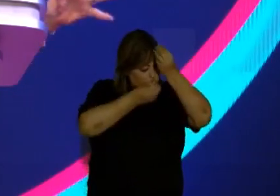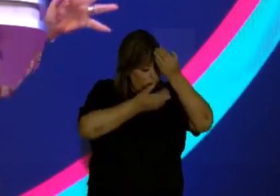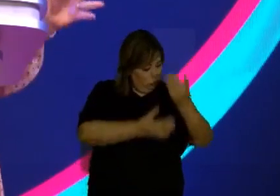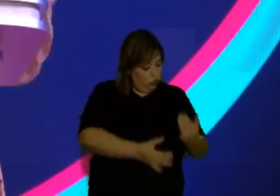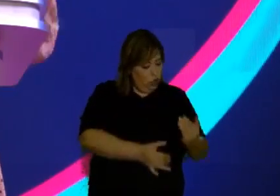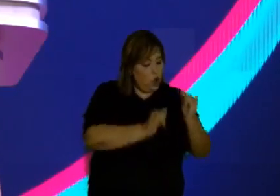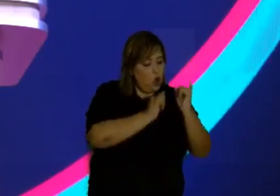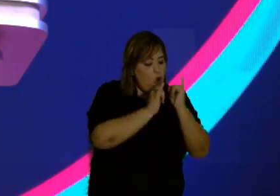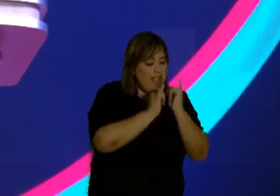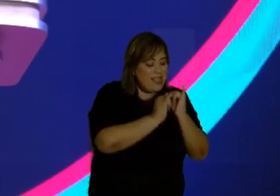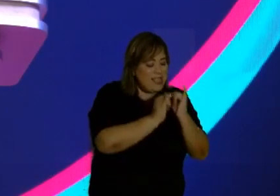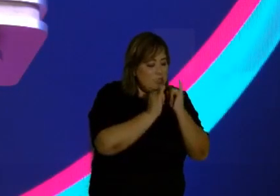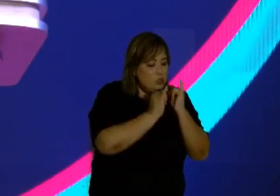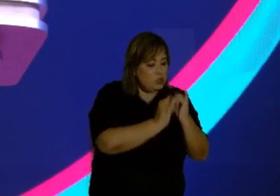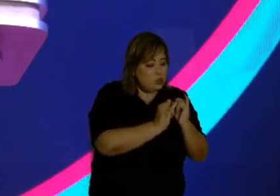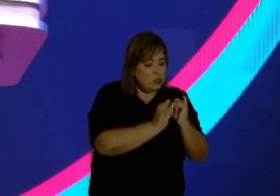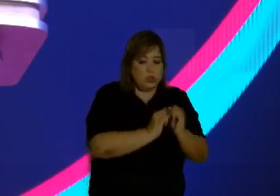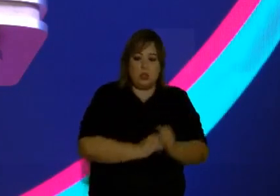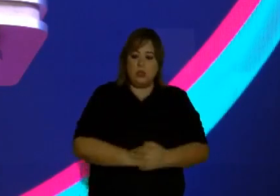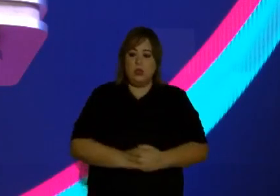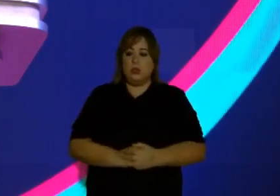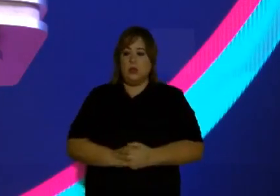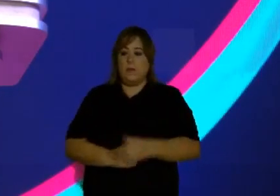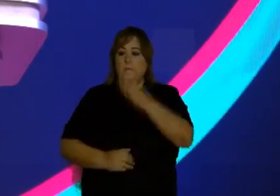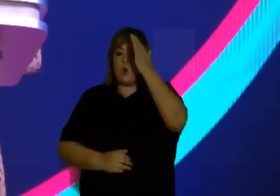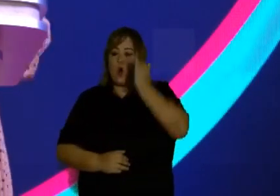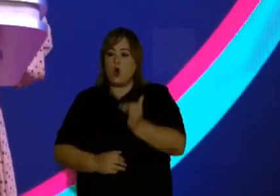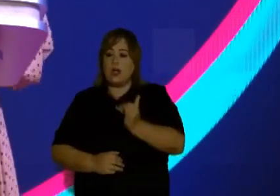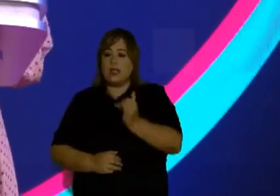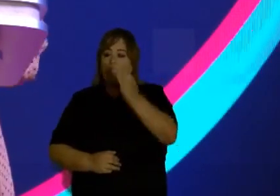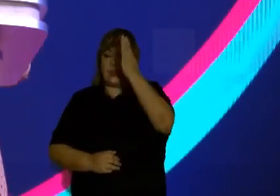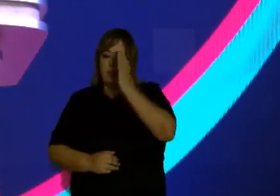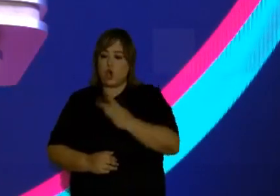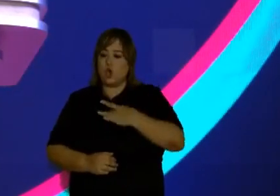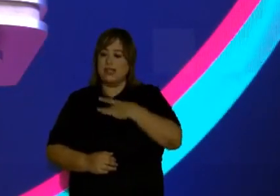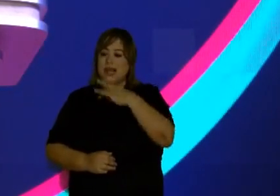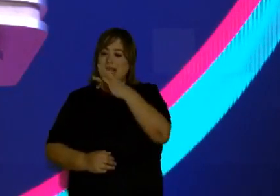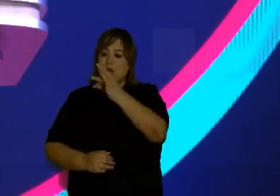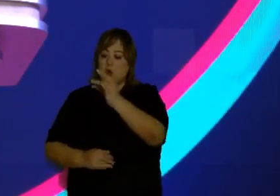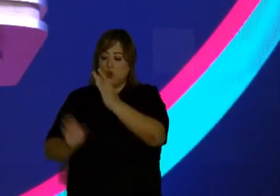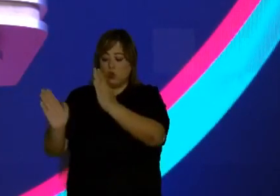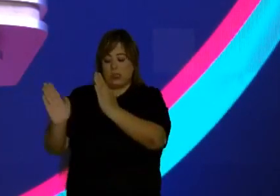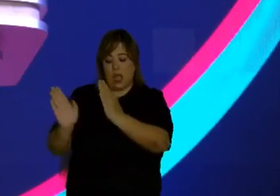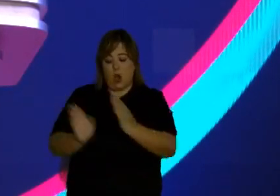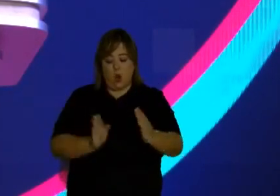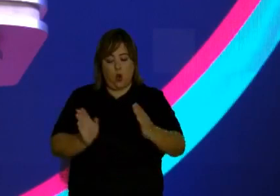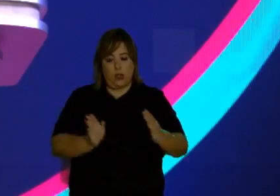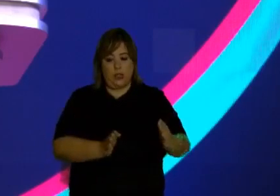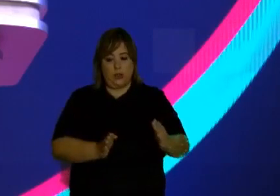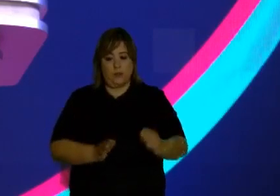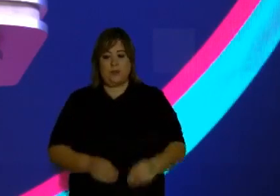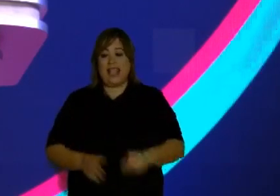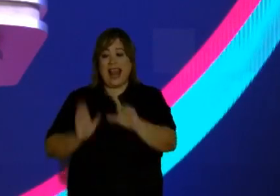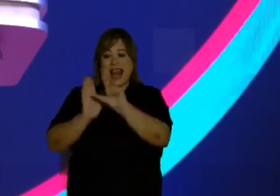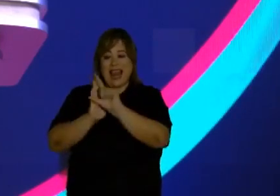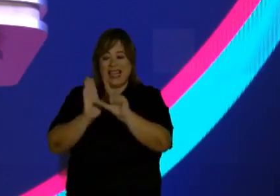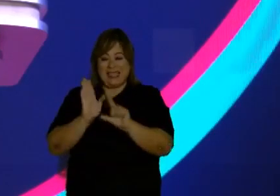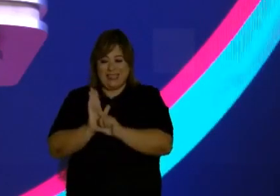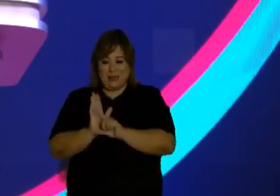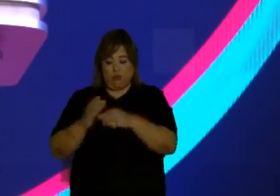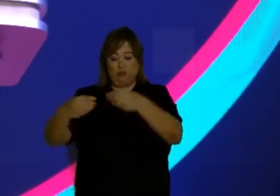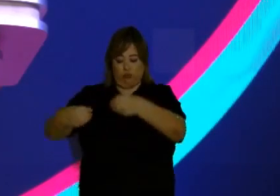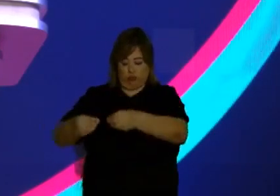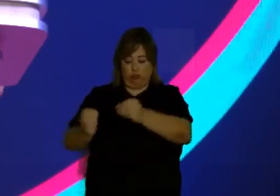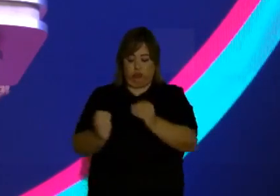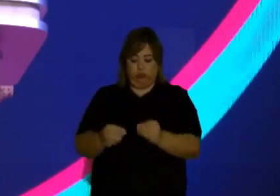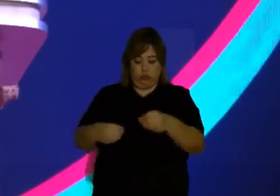no le gustan, pero son necesarias. Mi Dios es un Dios de orden, de disciplina, de ley, de legalidad. Instrucciones